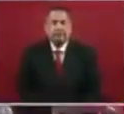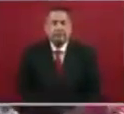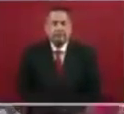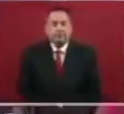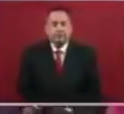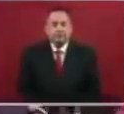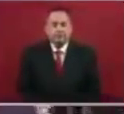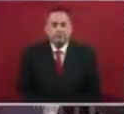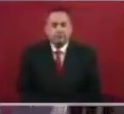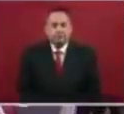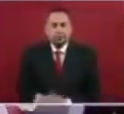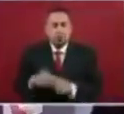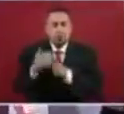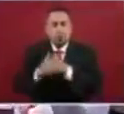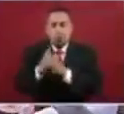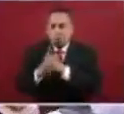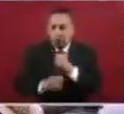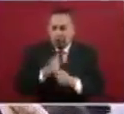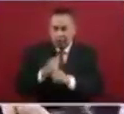El año próximo